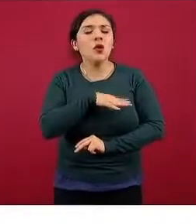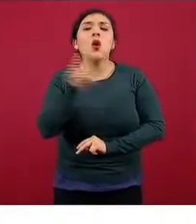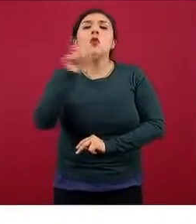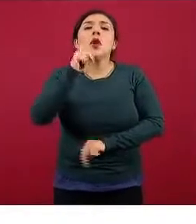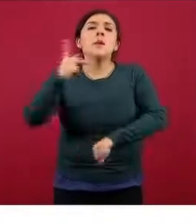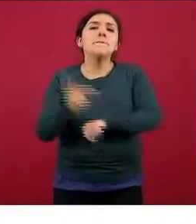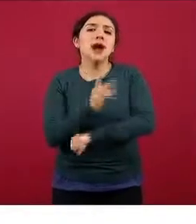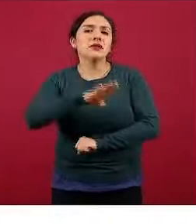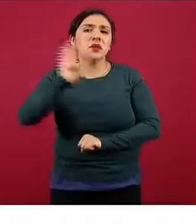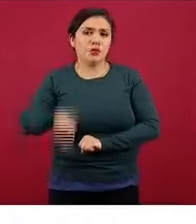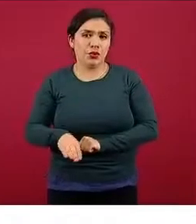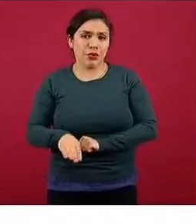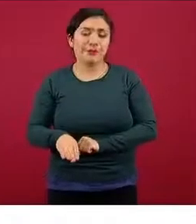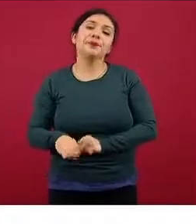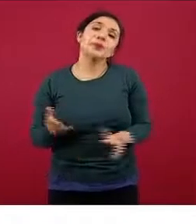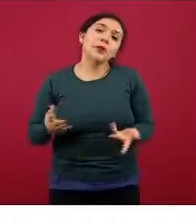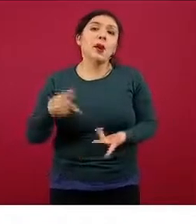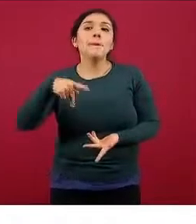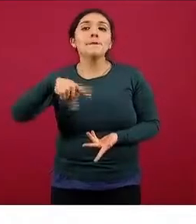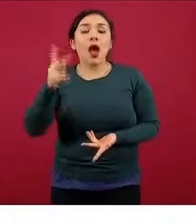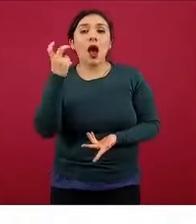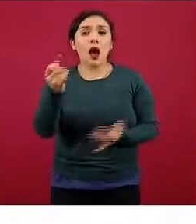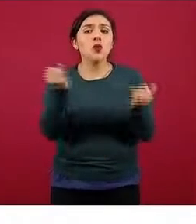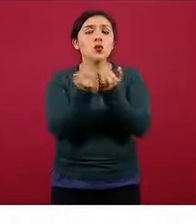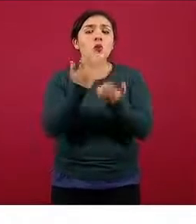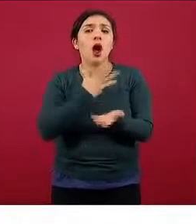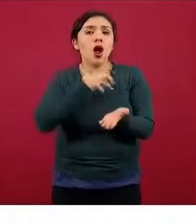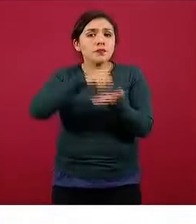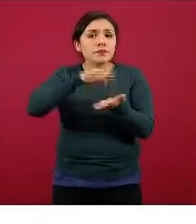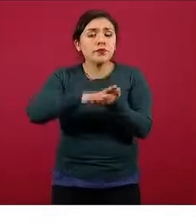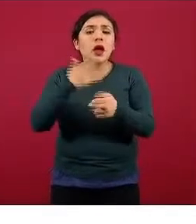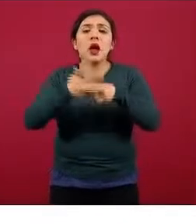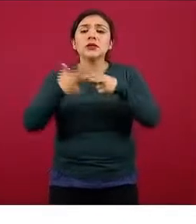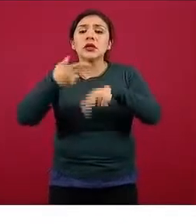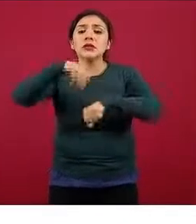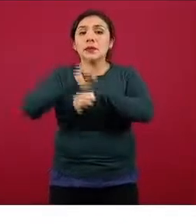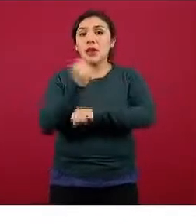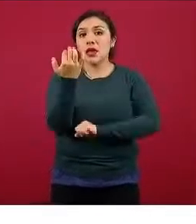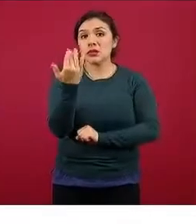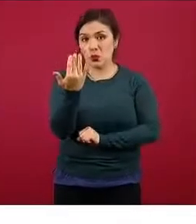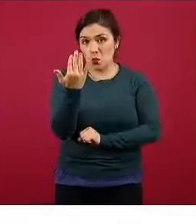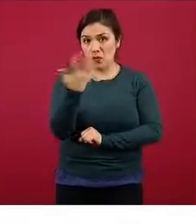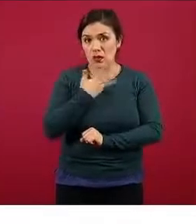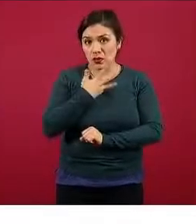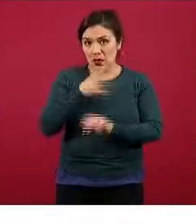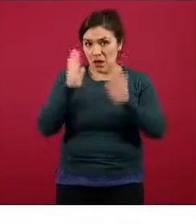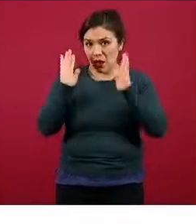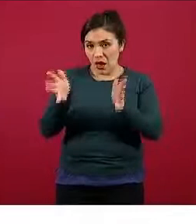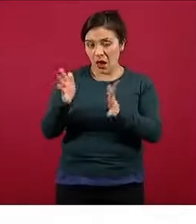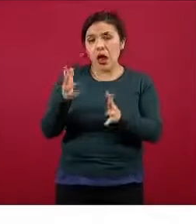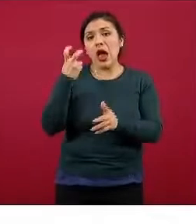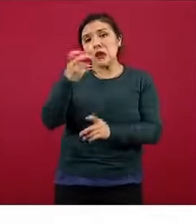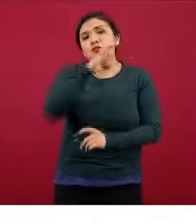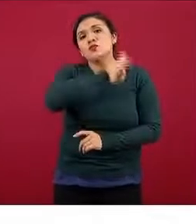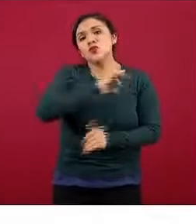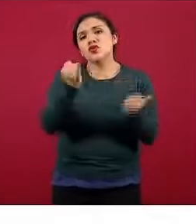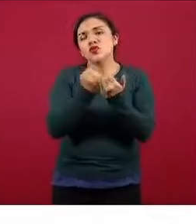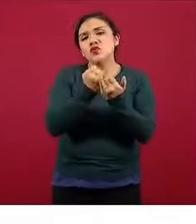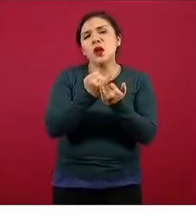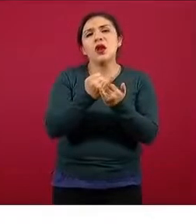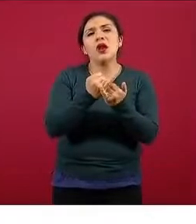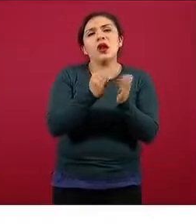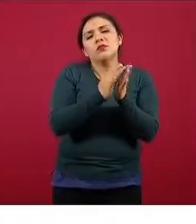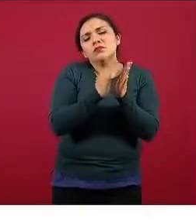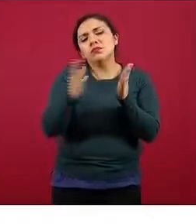ocurrencia. Aún así, tenemos también el registro hasta la semana 50, lo que nos permite también asegurar